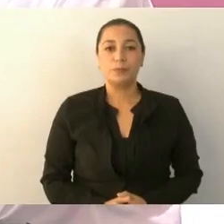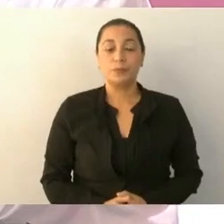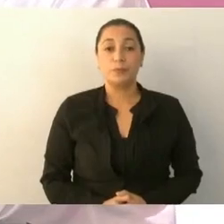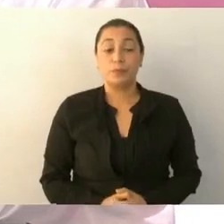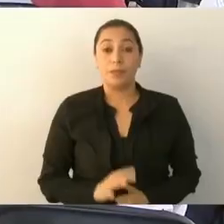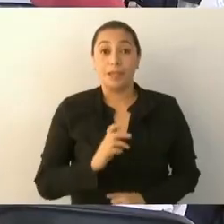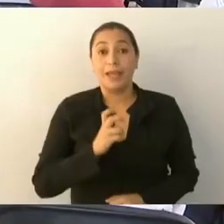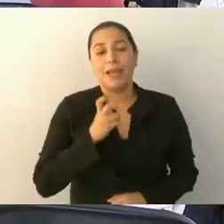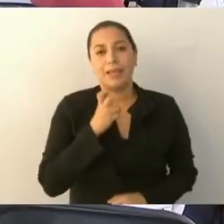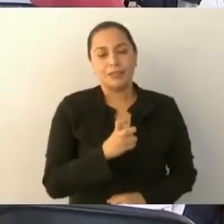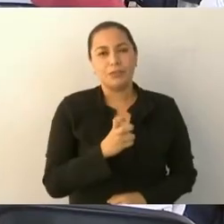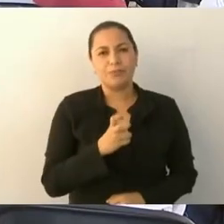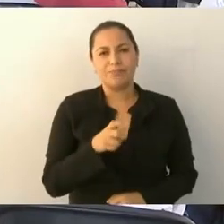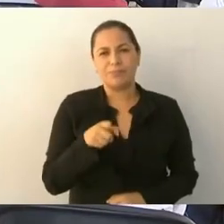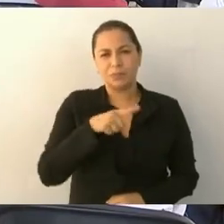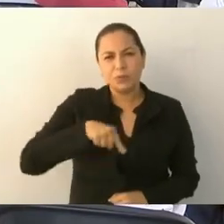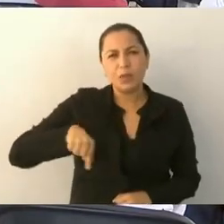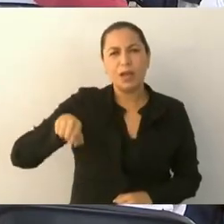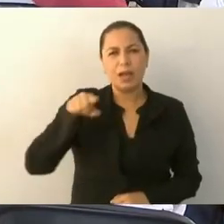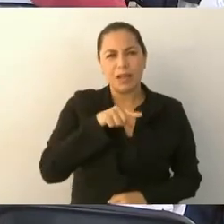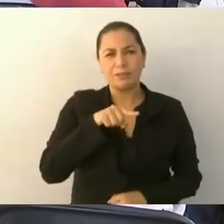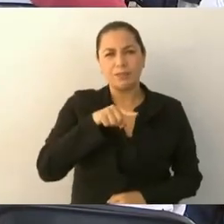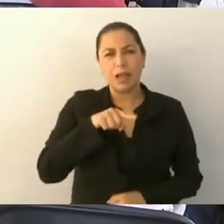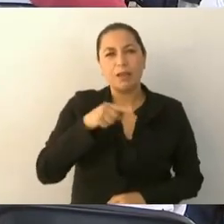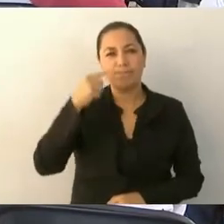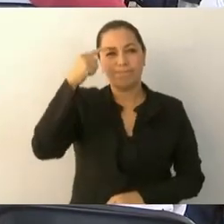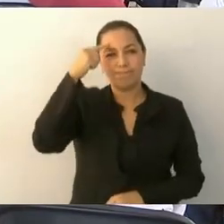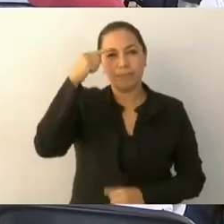Eso debe de quedar de manifiesto.